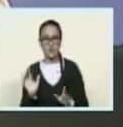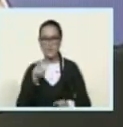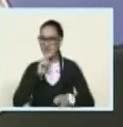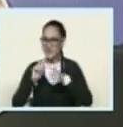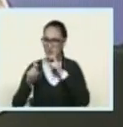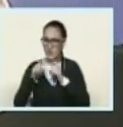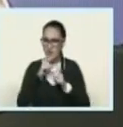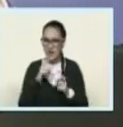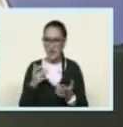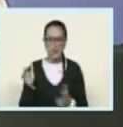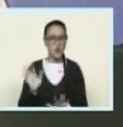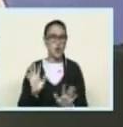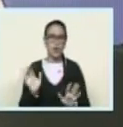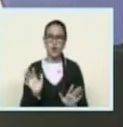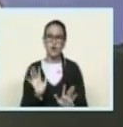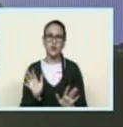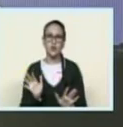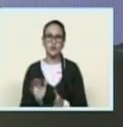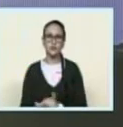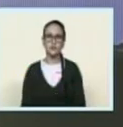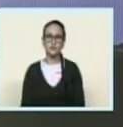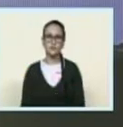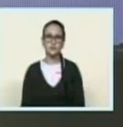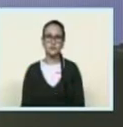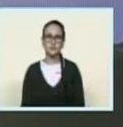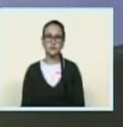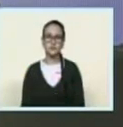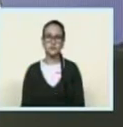las dificultades. No.